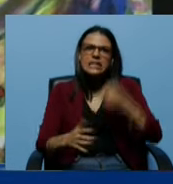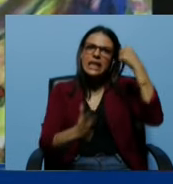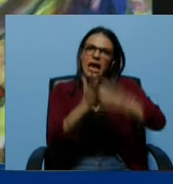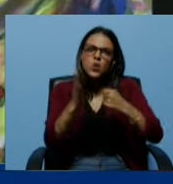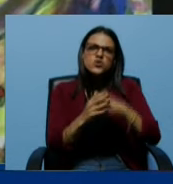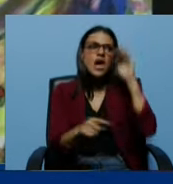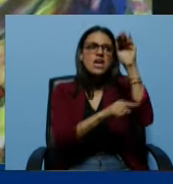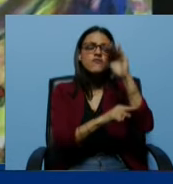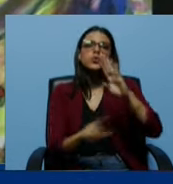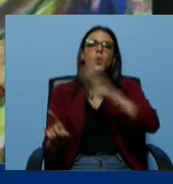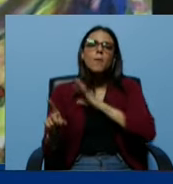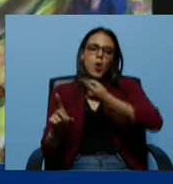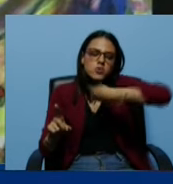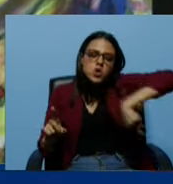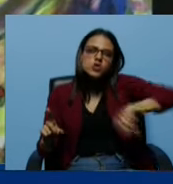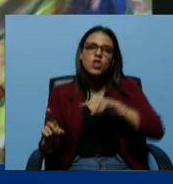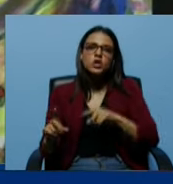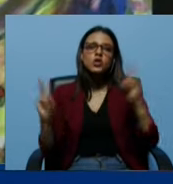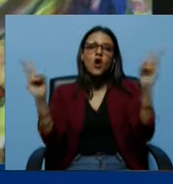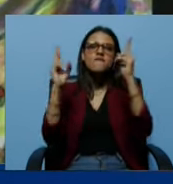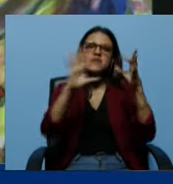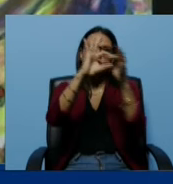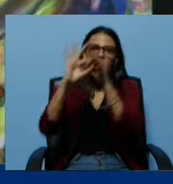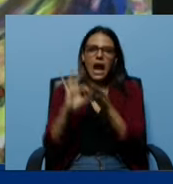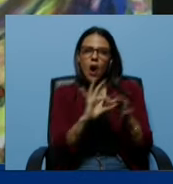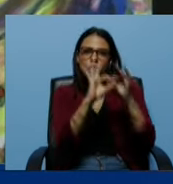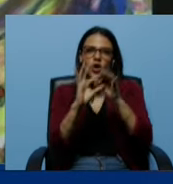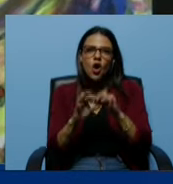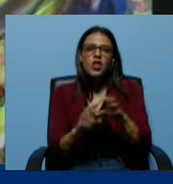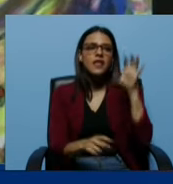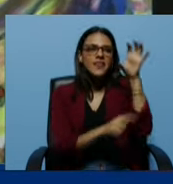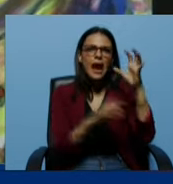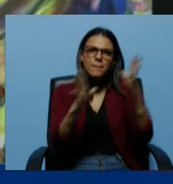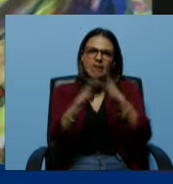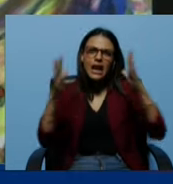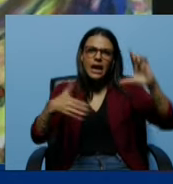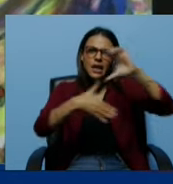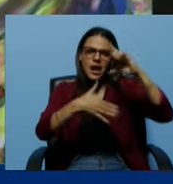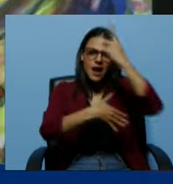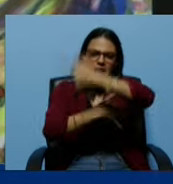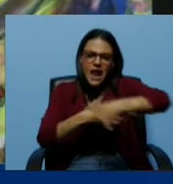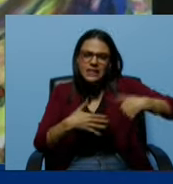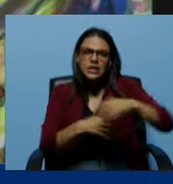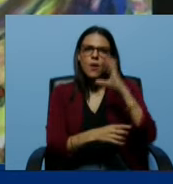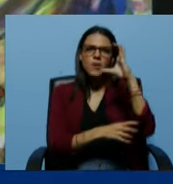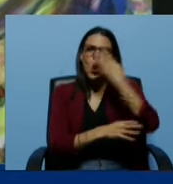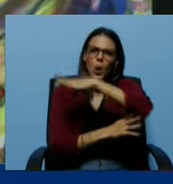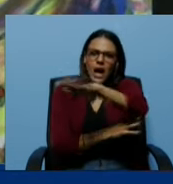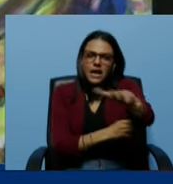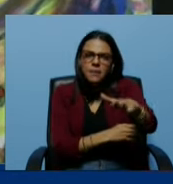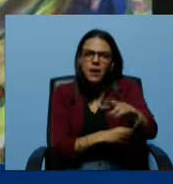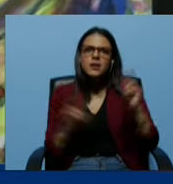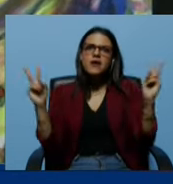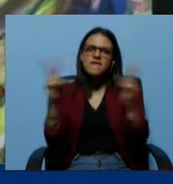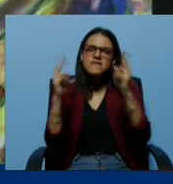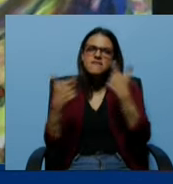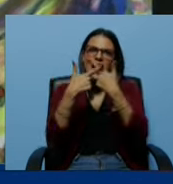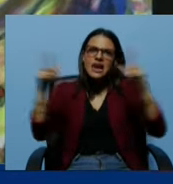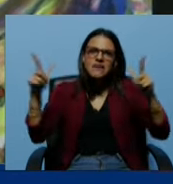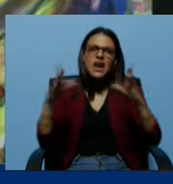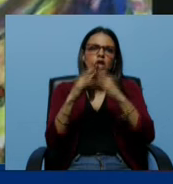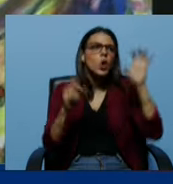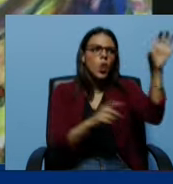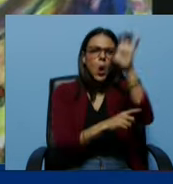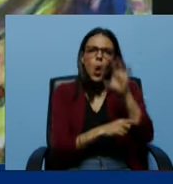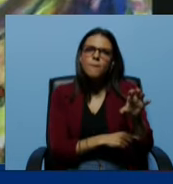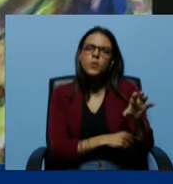nos pertenece. Que viva la unión de la patria grande latinoamericana caribeña. Que viva la liberación de nuestros